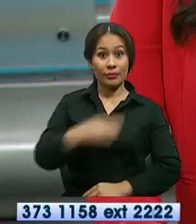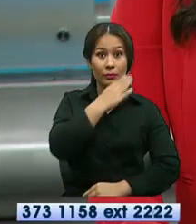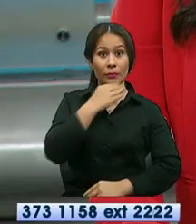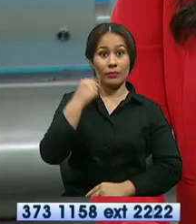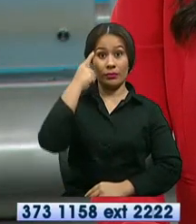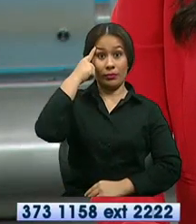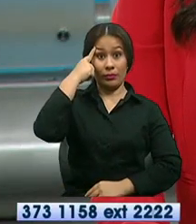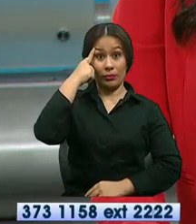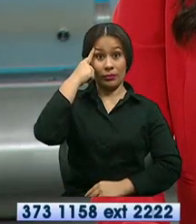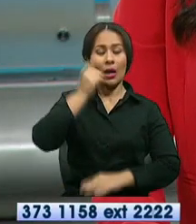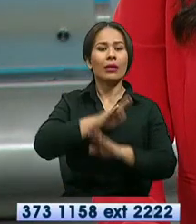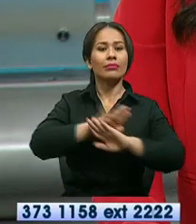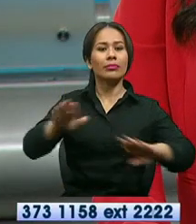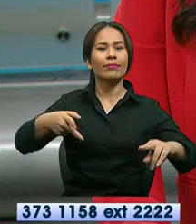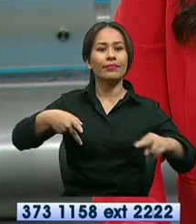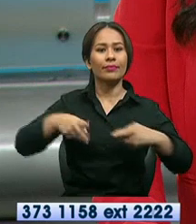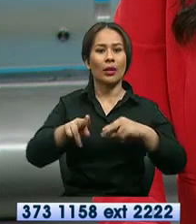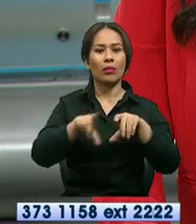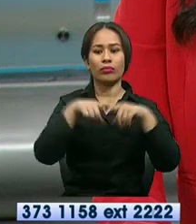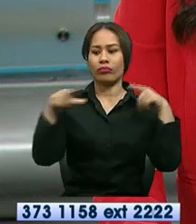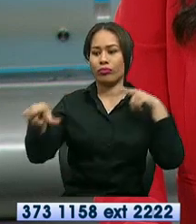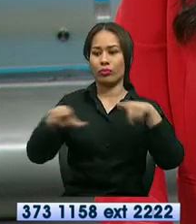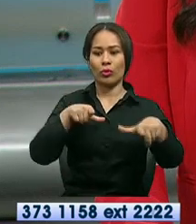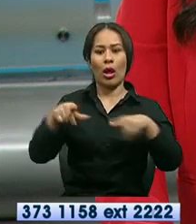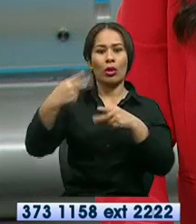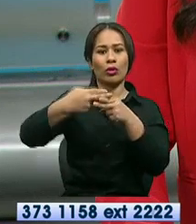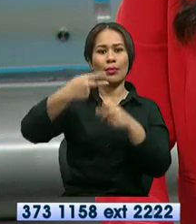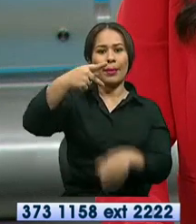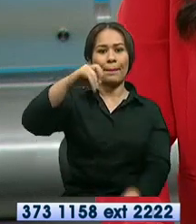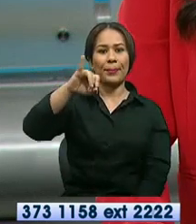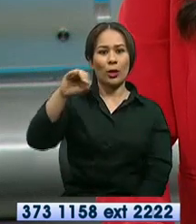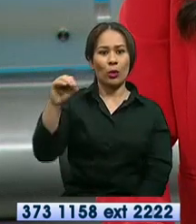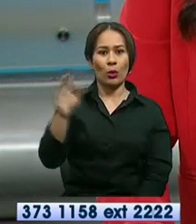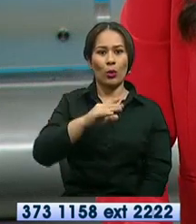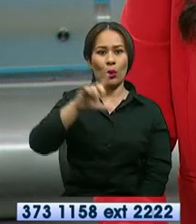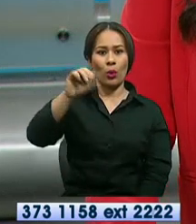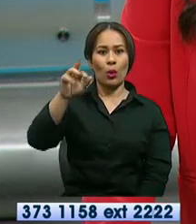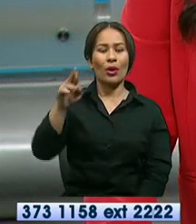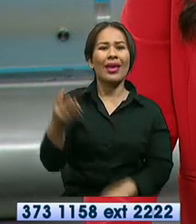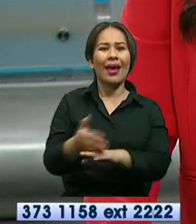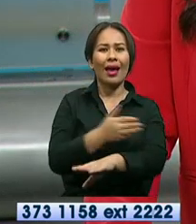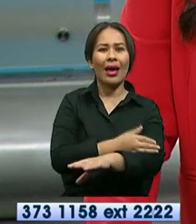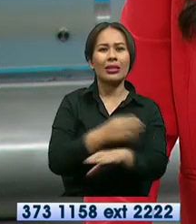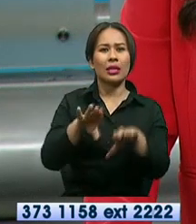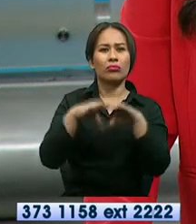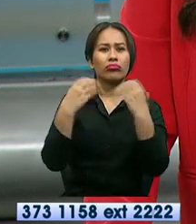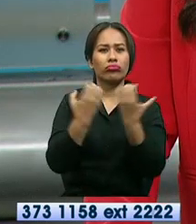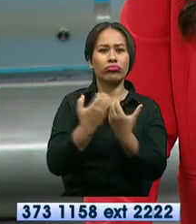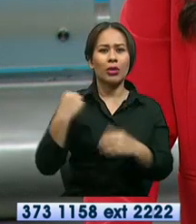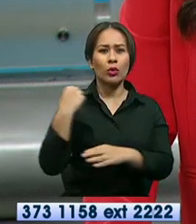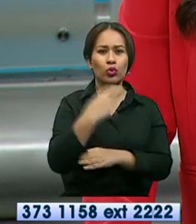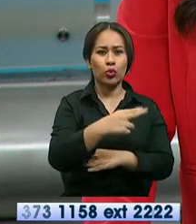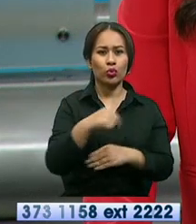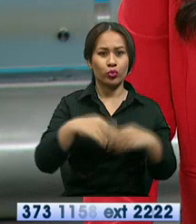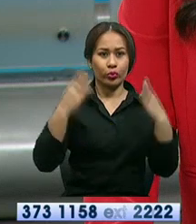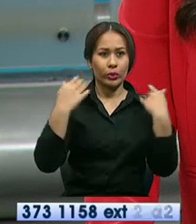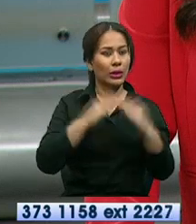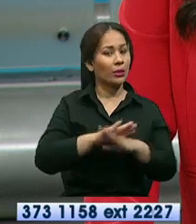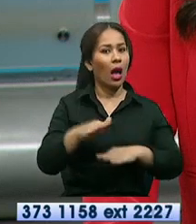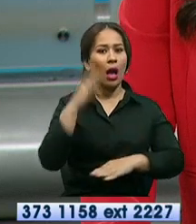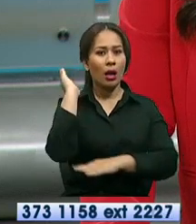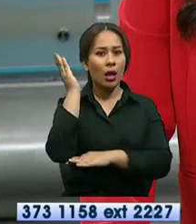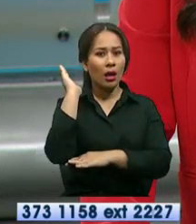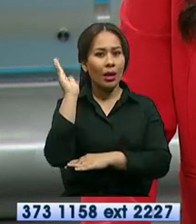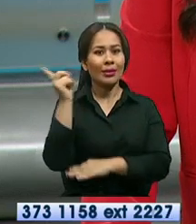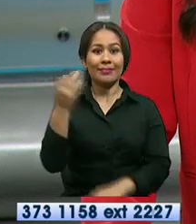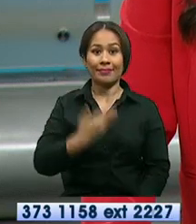República, Rafael Correa, inauguró el complejo Pío López Lara, conocido anteriormente como Ramón Unamuno, en el sur de Guayaquil. En su discurso,